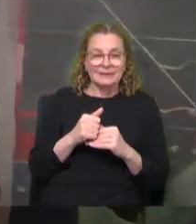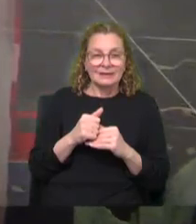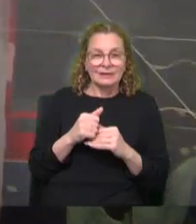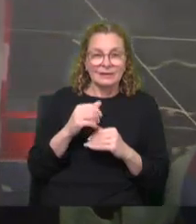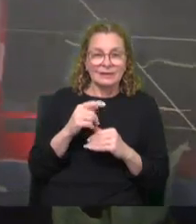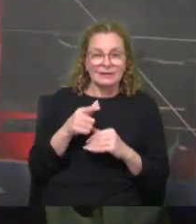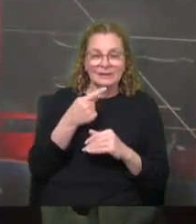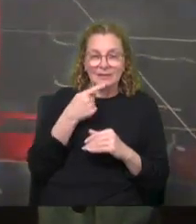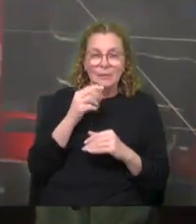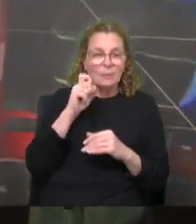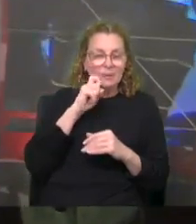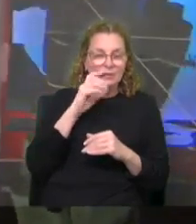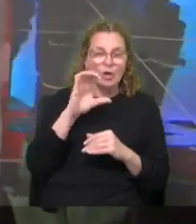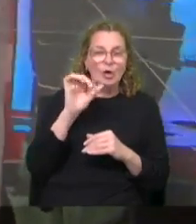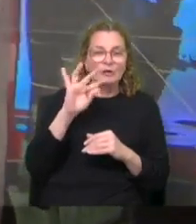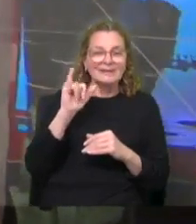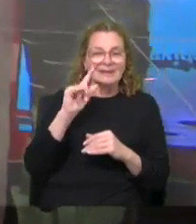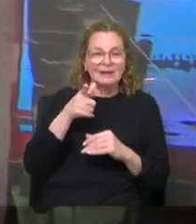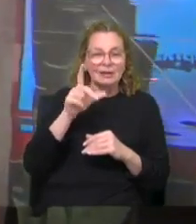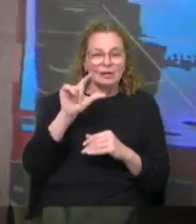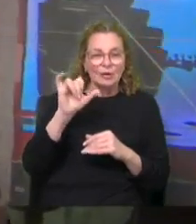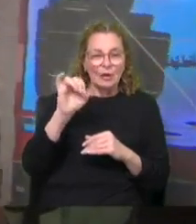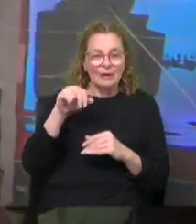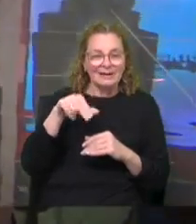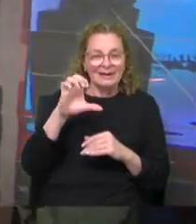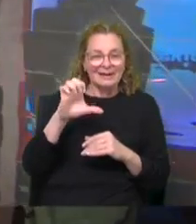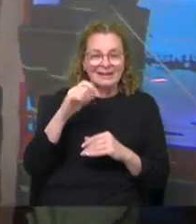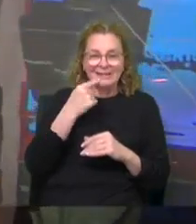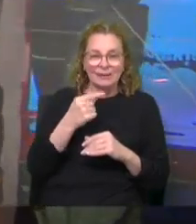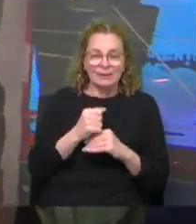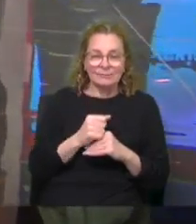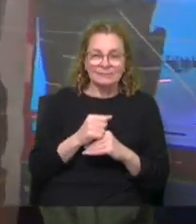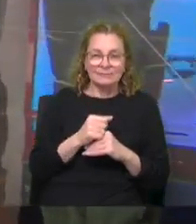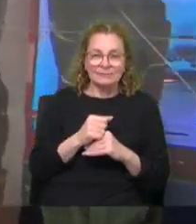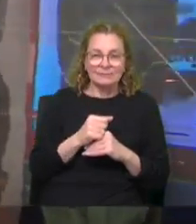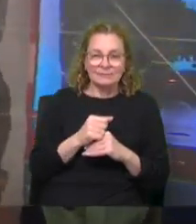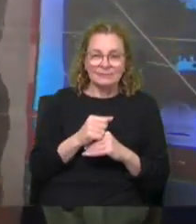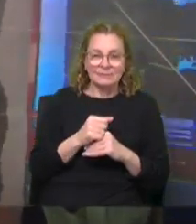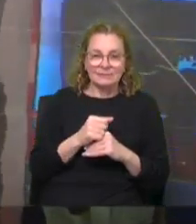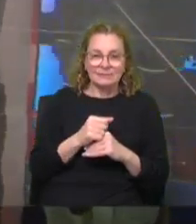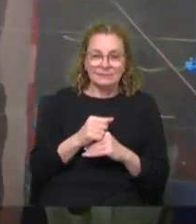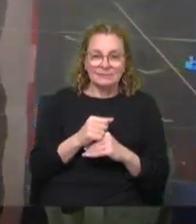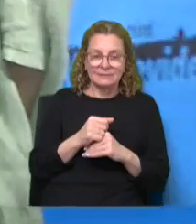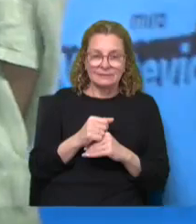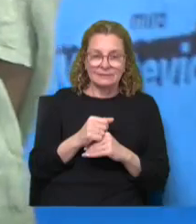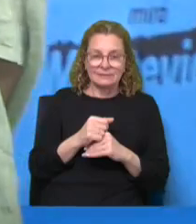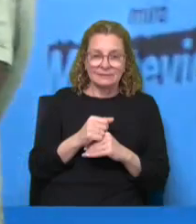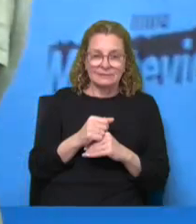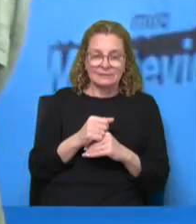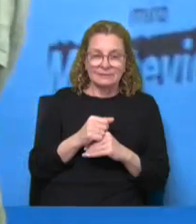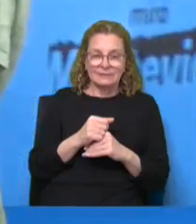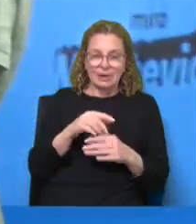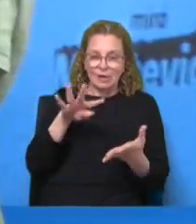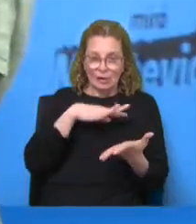Costiglione. Ahí le mandamos un beso a Jorge Costiglione. La verdad que divino lo que escribió sobre el disco. Una belleza, sí, una belleza lo escribió sobre el disco. Sí, totalmente. Nos increíble.